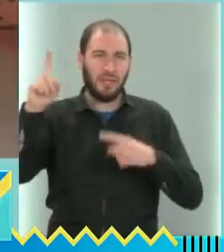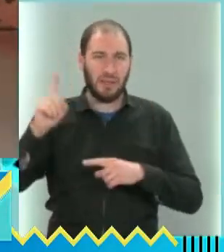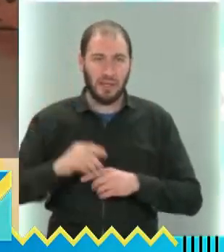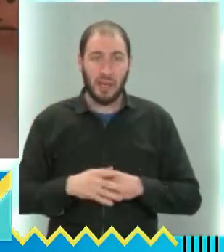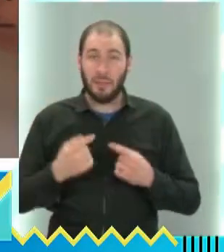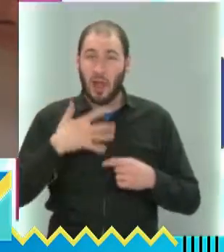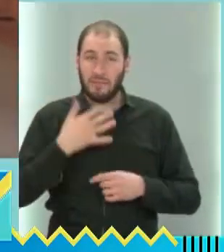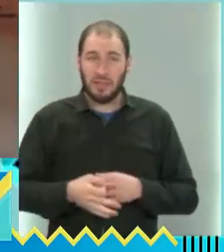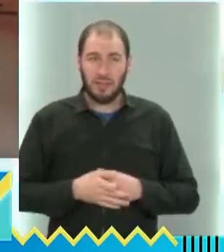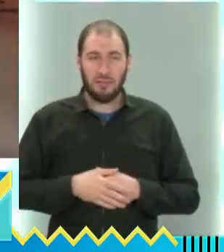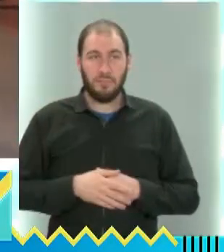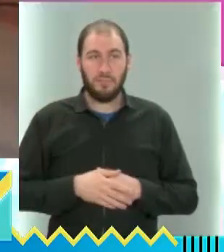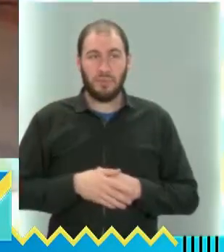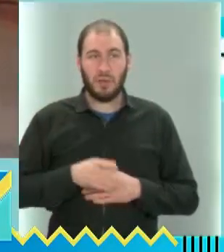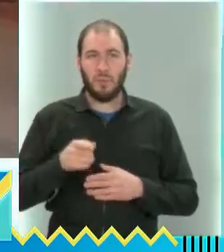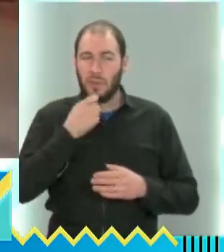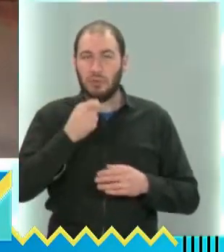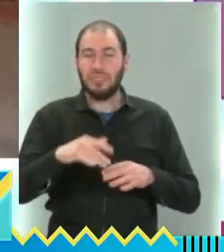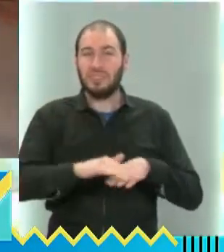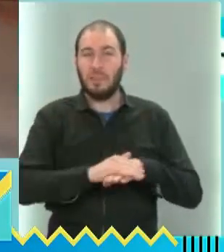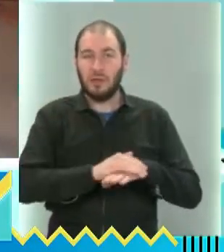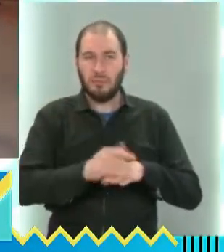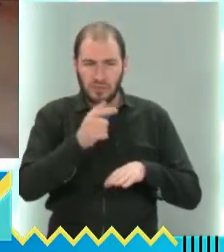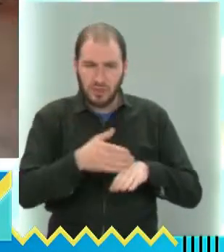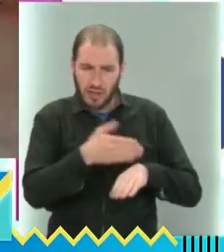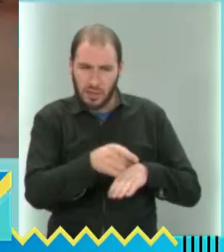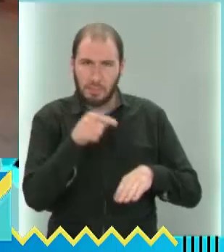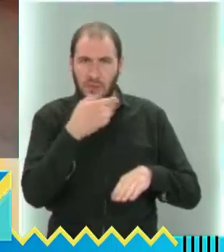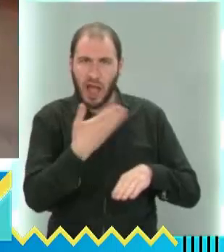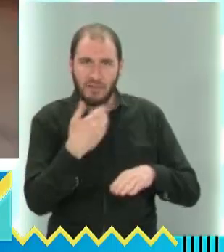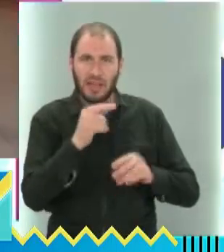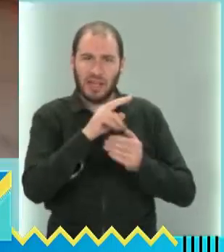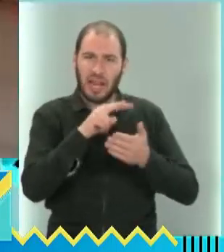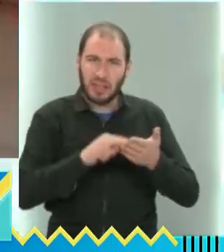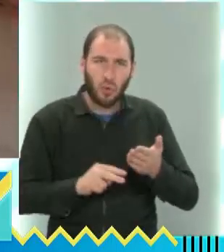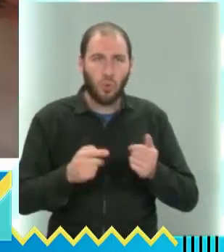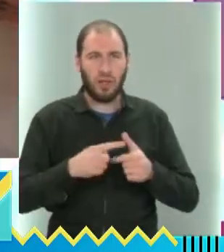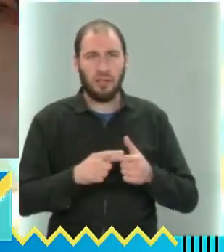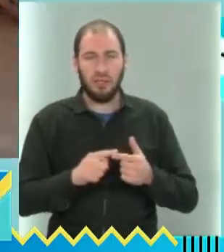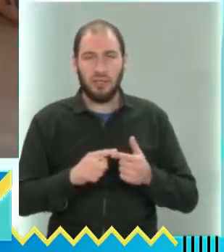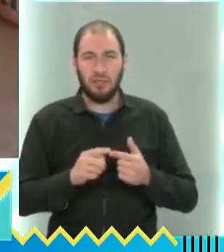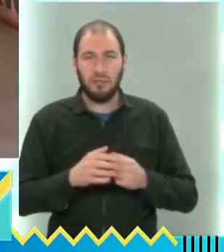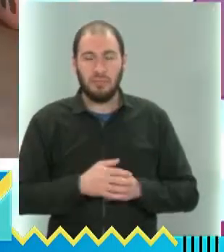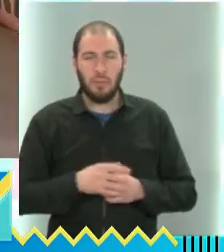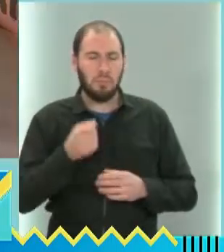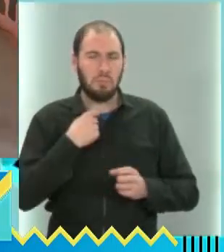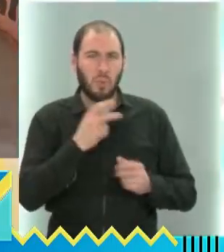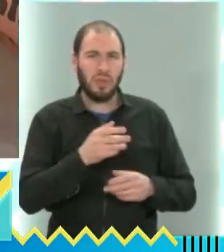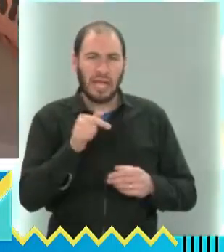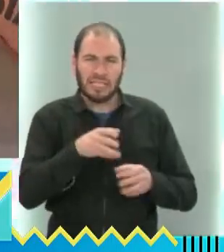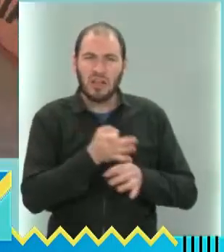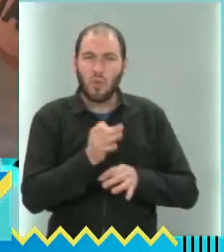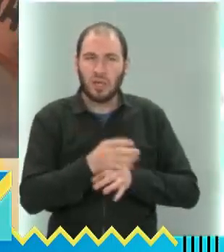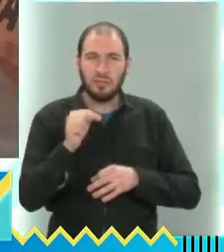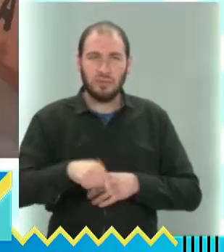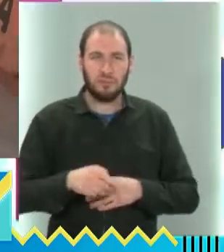Pero es verdad, vos te pones a lustrar los zapatos con una persona y esa persona te habla de literatura, te habla de... Y vos decís, esa es la